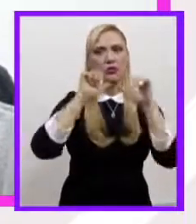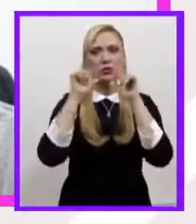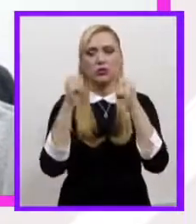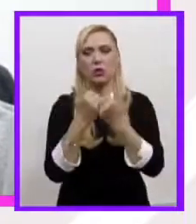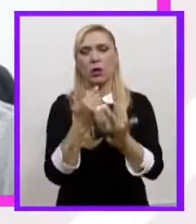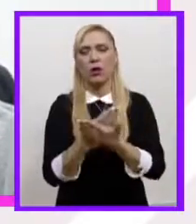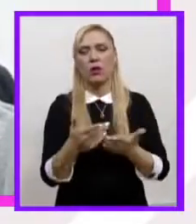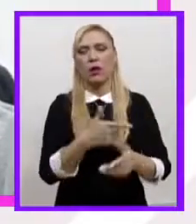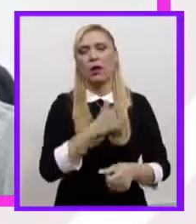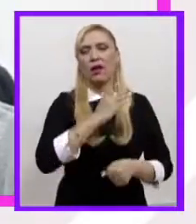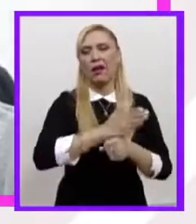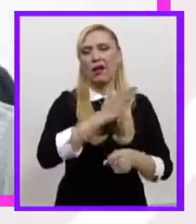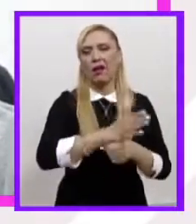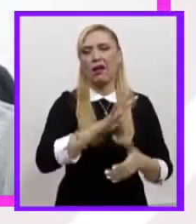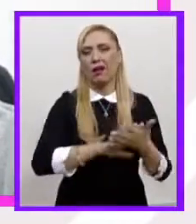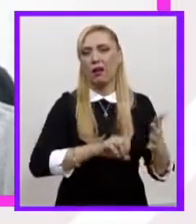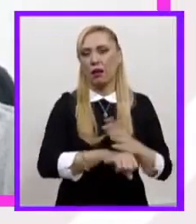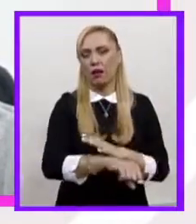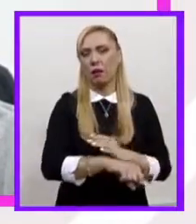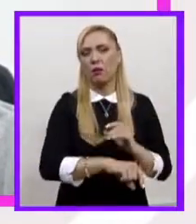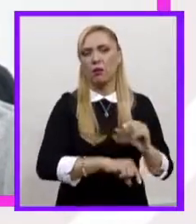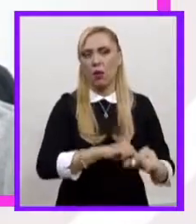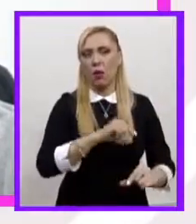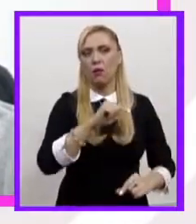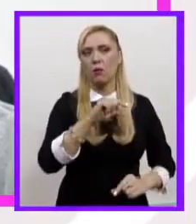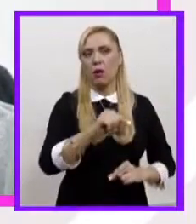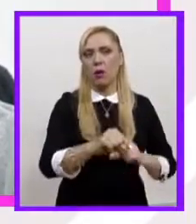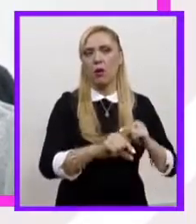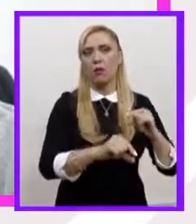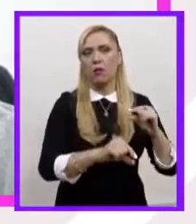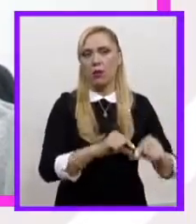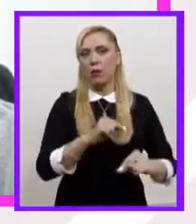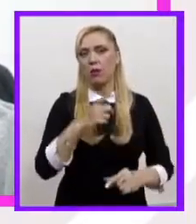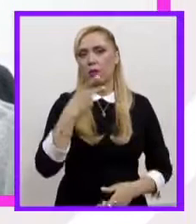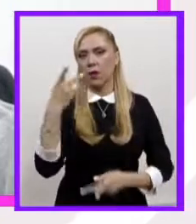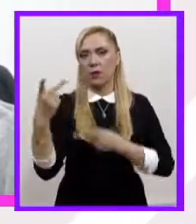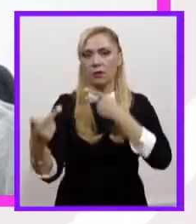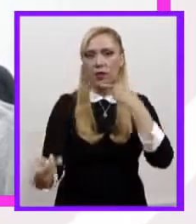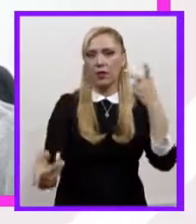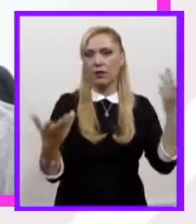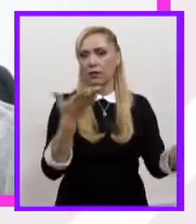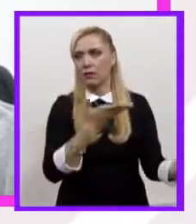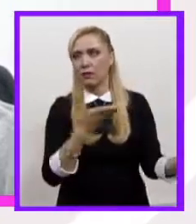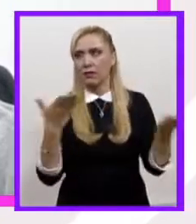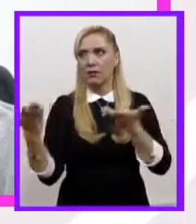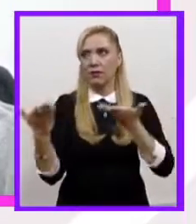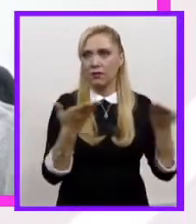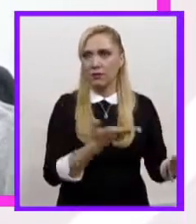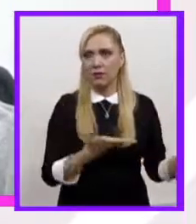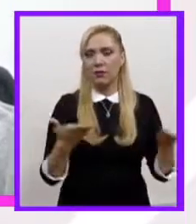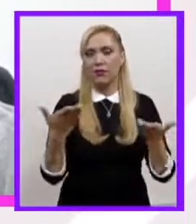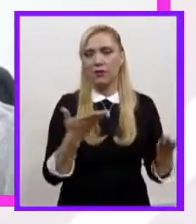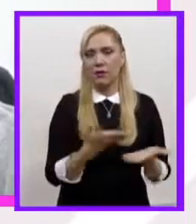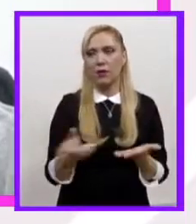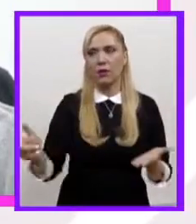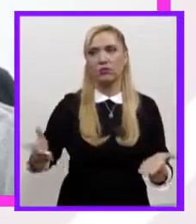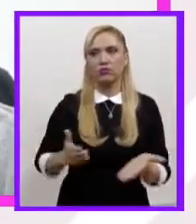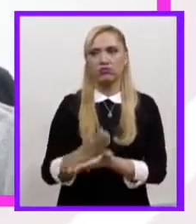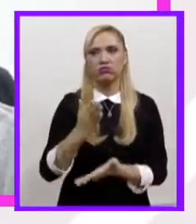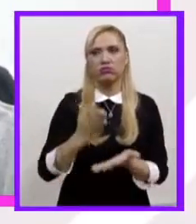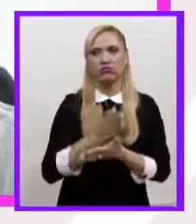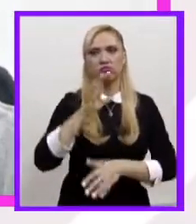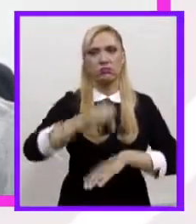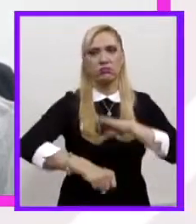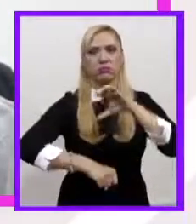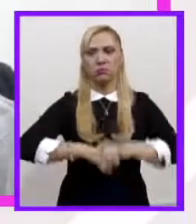punitivista ha ido ganando mucho terreno en el debate público, y ese espacio que han logrado ganar también